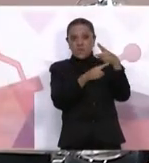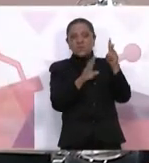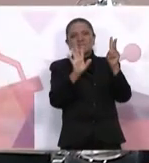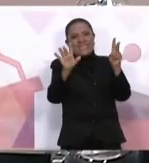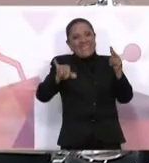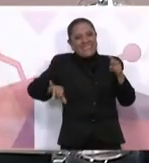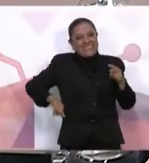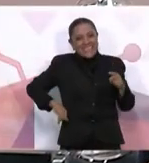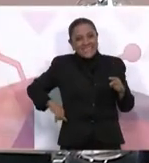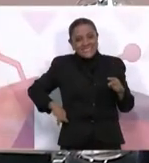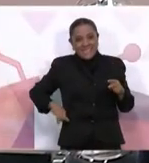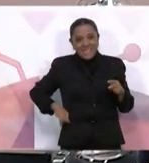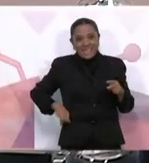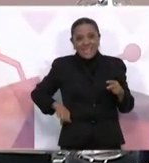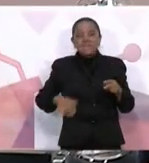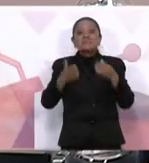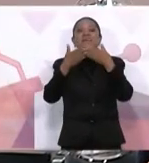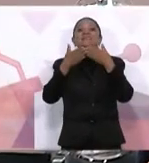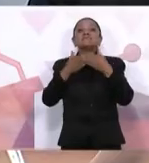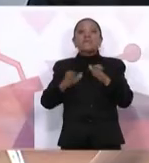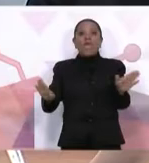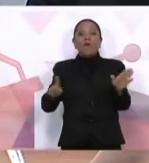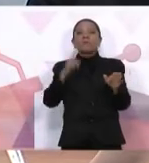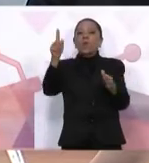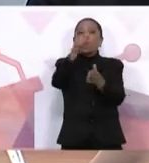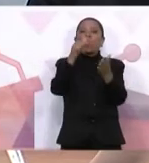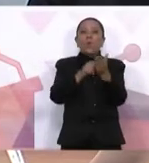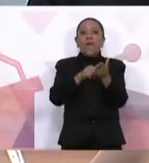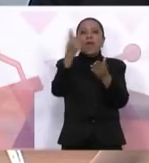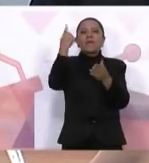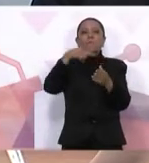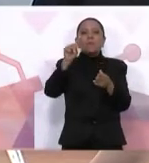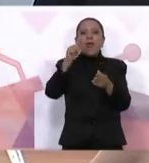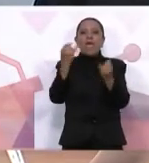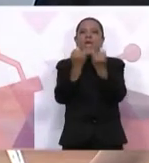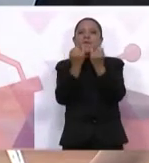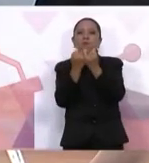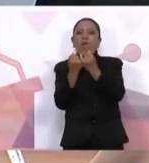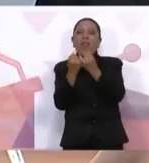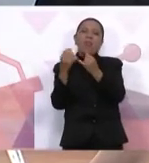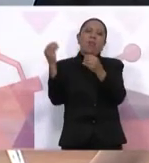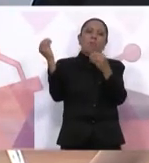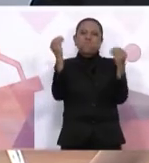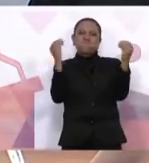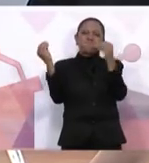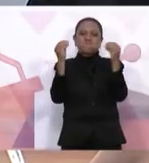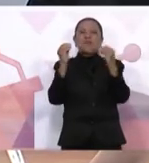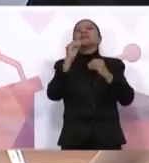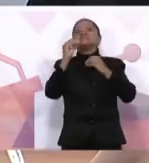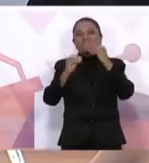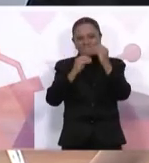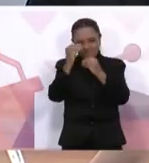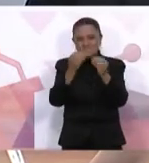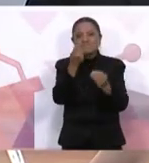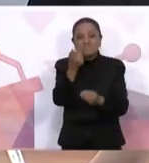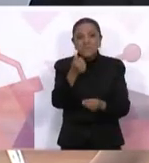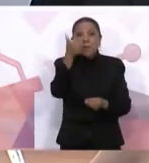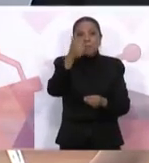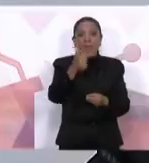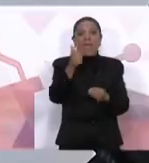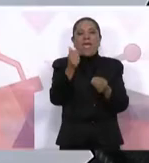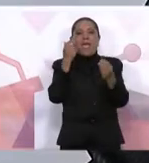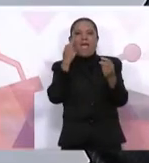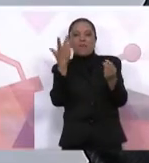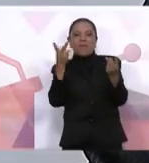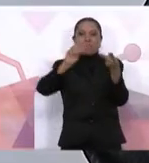un espacio de réplicas y contrarréplicas para el contraste de las ideas de cada uno de ustedes cada